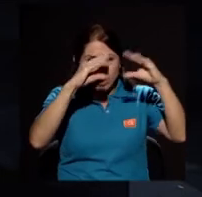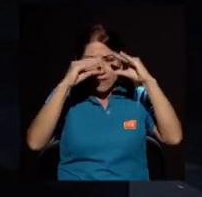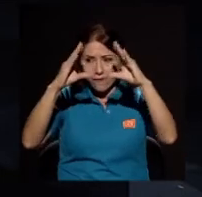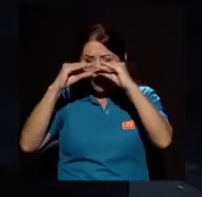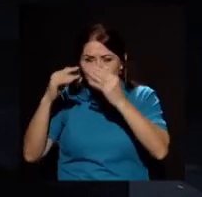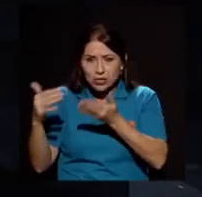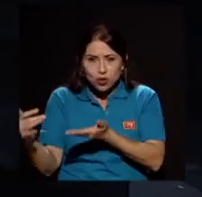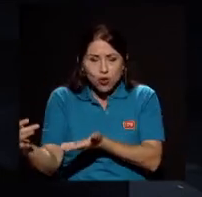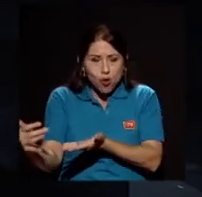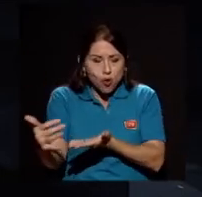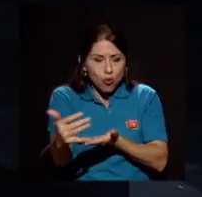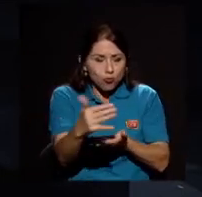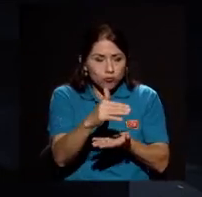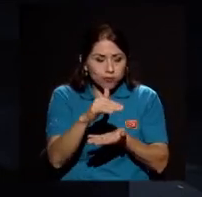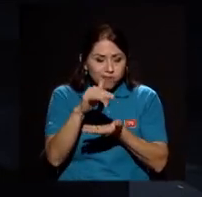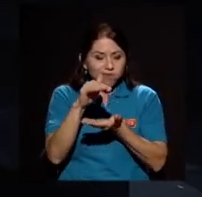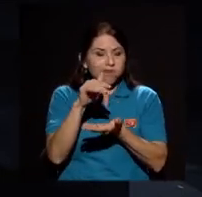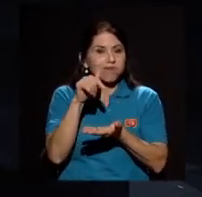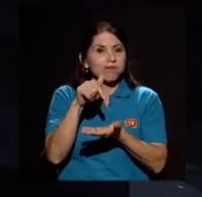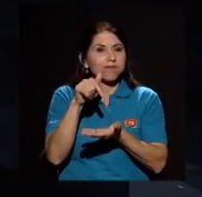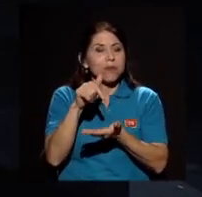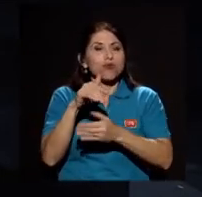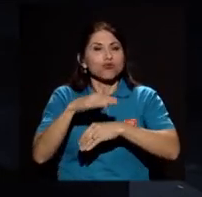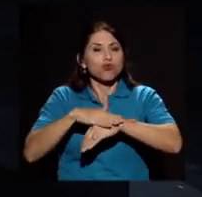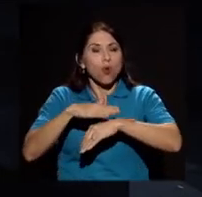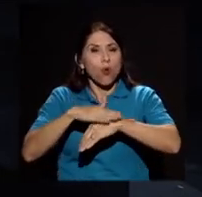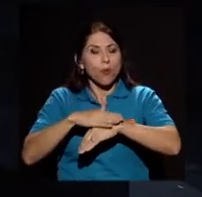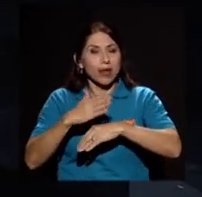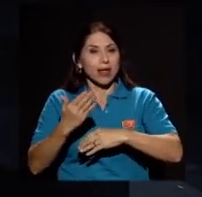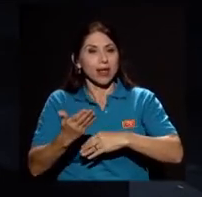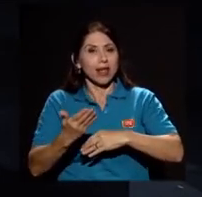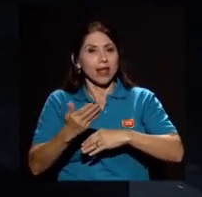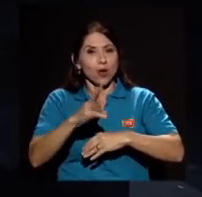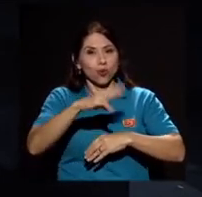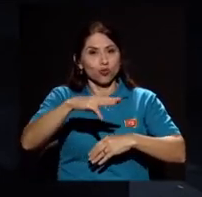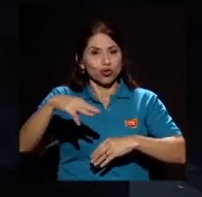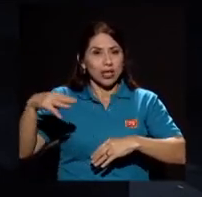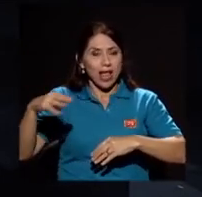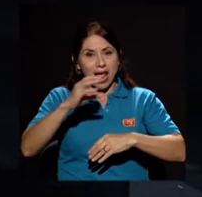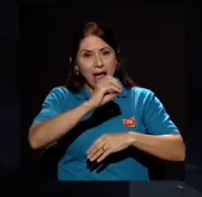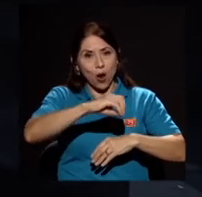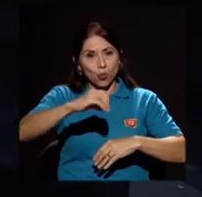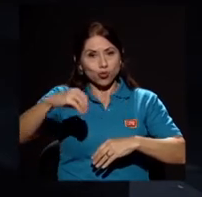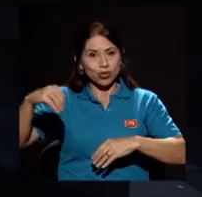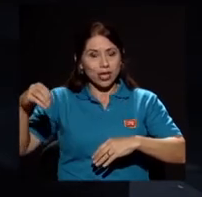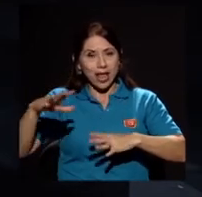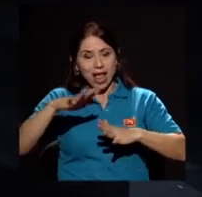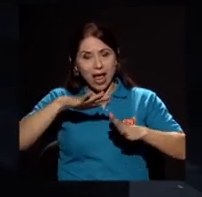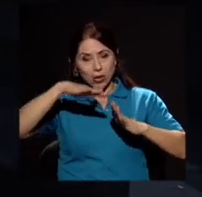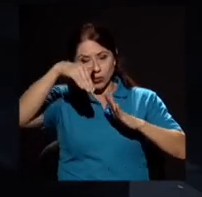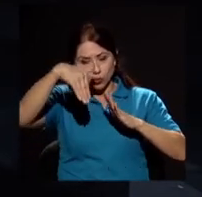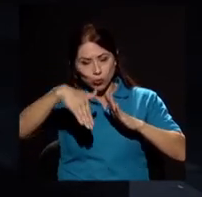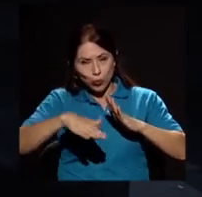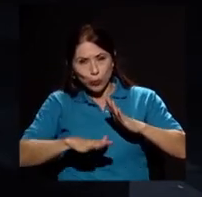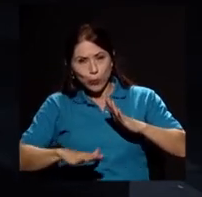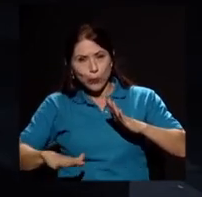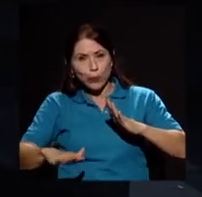sobre los los océanos los mares para